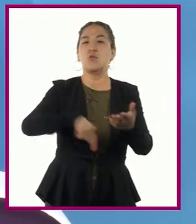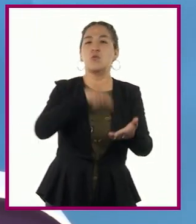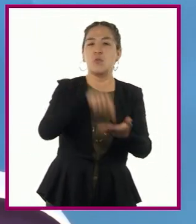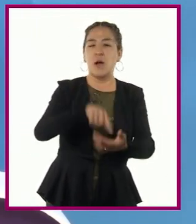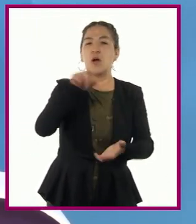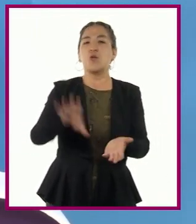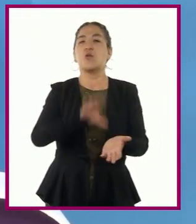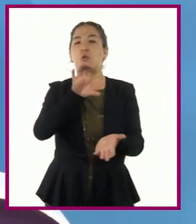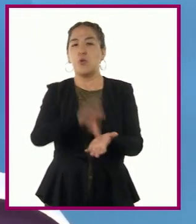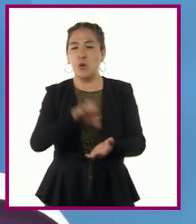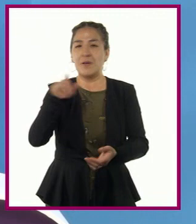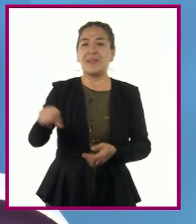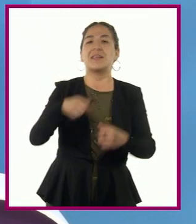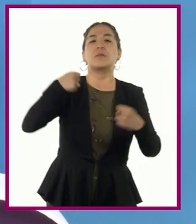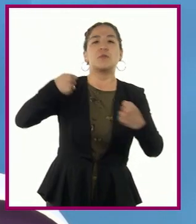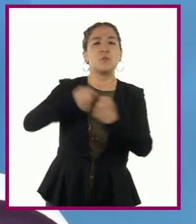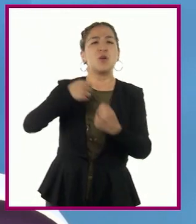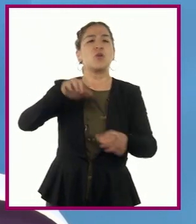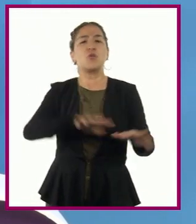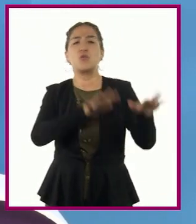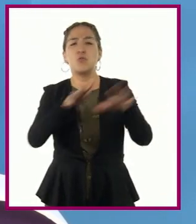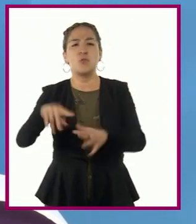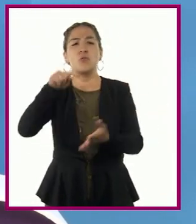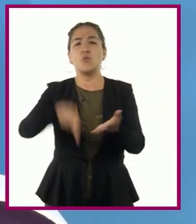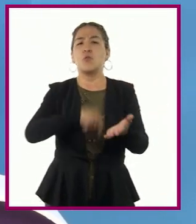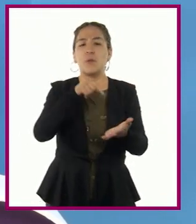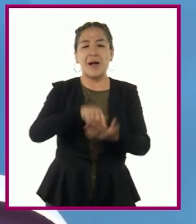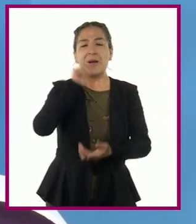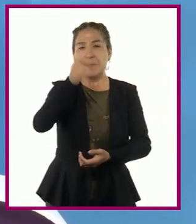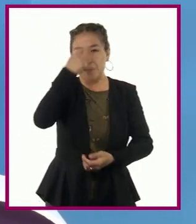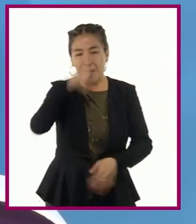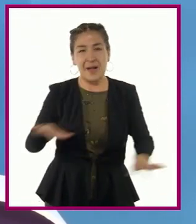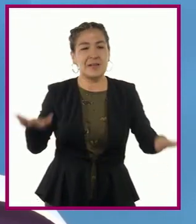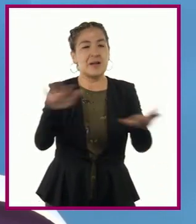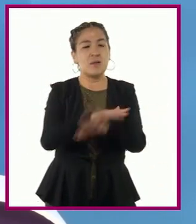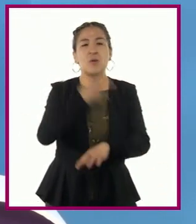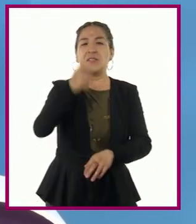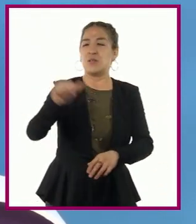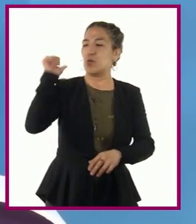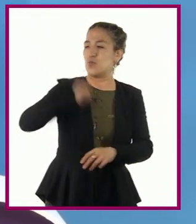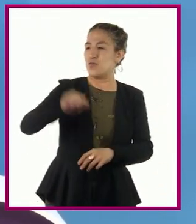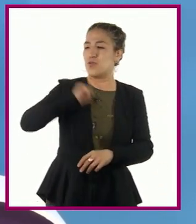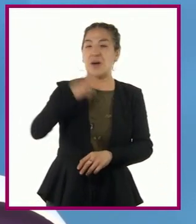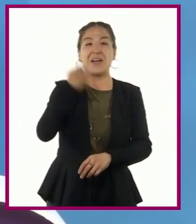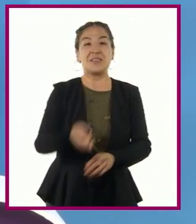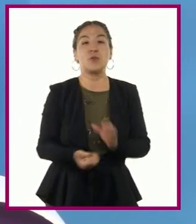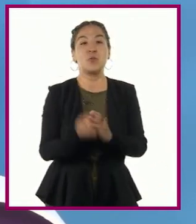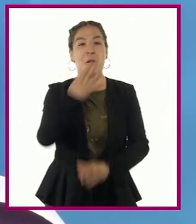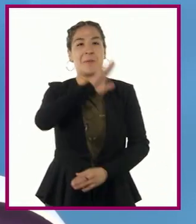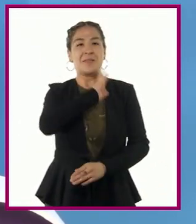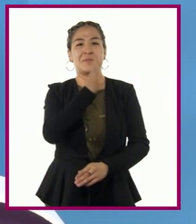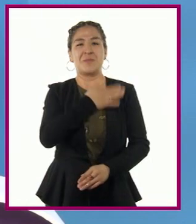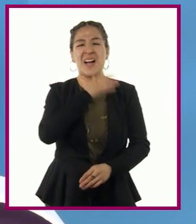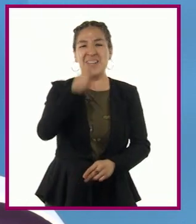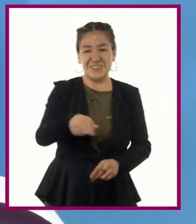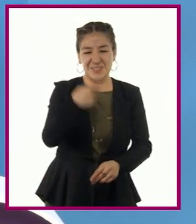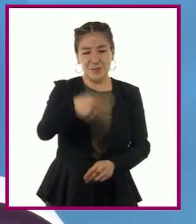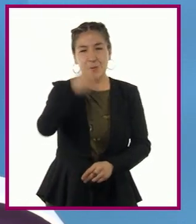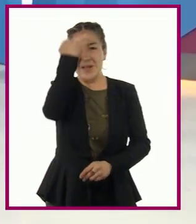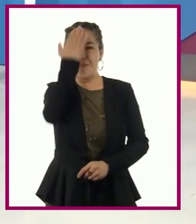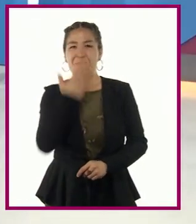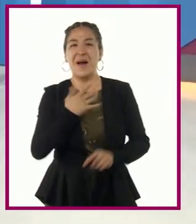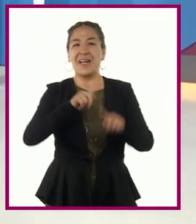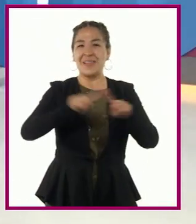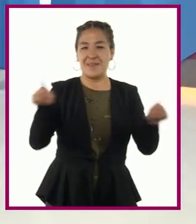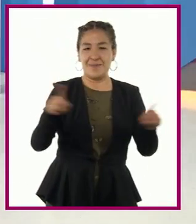las colonias las innovaciones que dieron a la fisonomía social de la vieja y la Nueva España un nuevo aspecto.